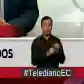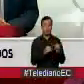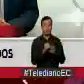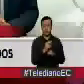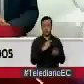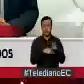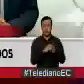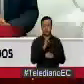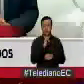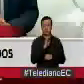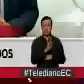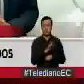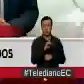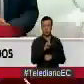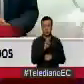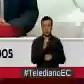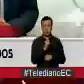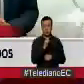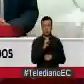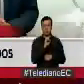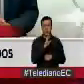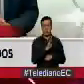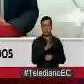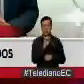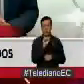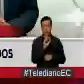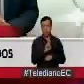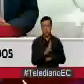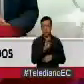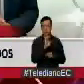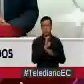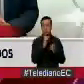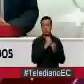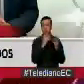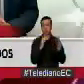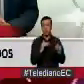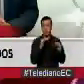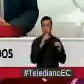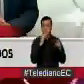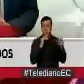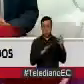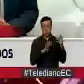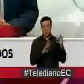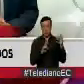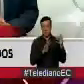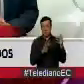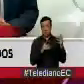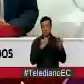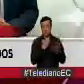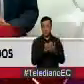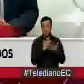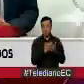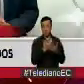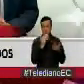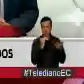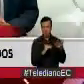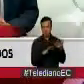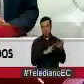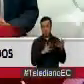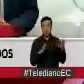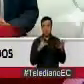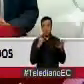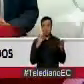Comercial de los Estados Unidos, el USTR, la economía de Ecuador está en posición 42 y nuestra economía significa algo más